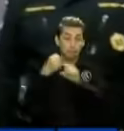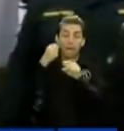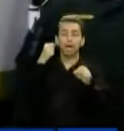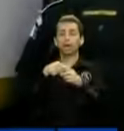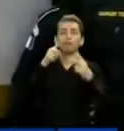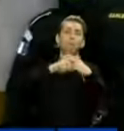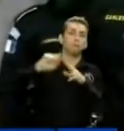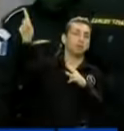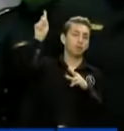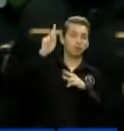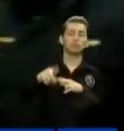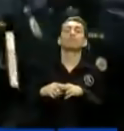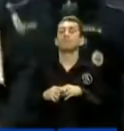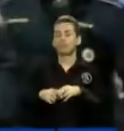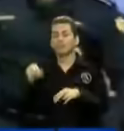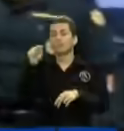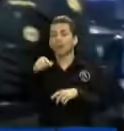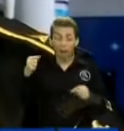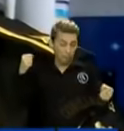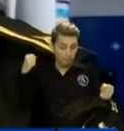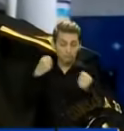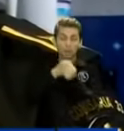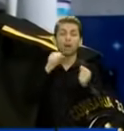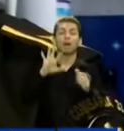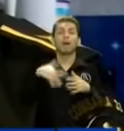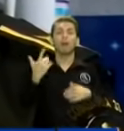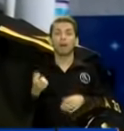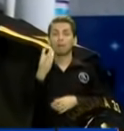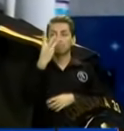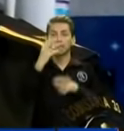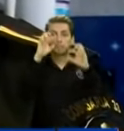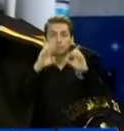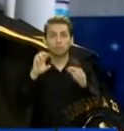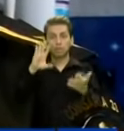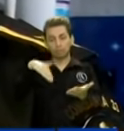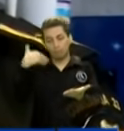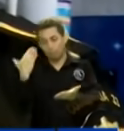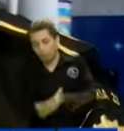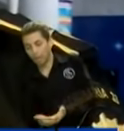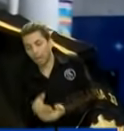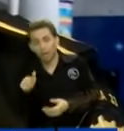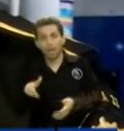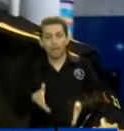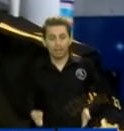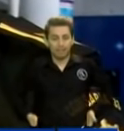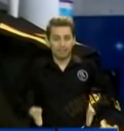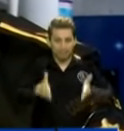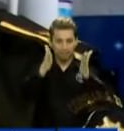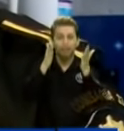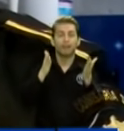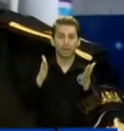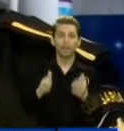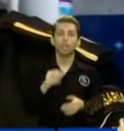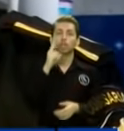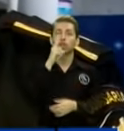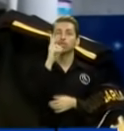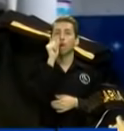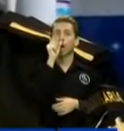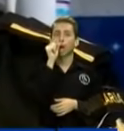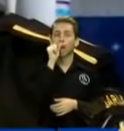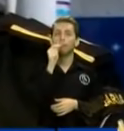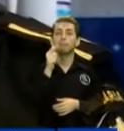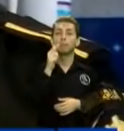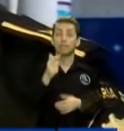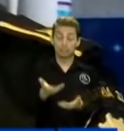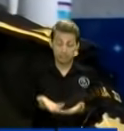Al impacto, estos tres individuos logran caer sobre la cinta asfáltica. Los dos hombres se levantan